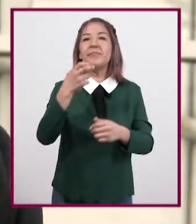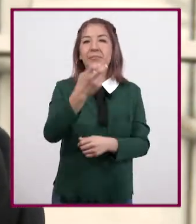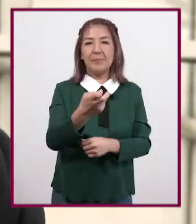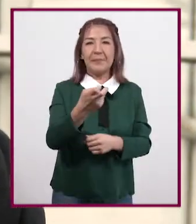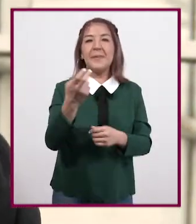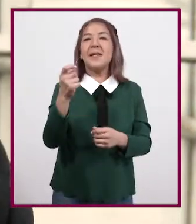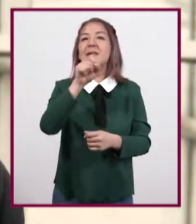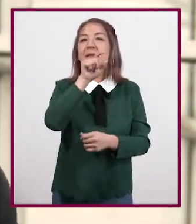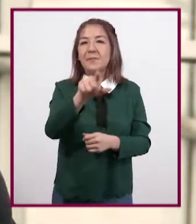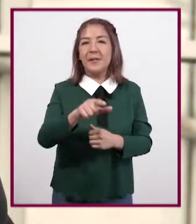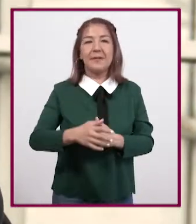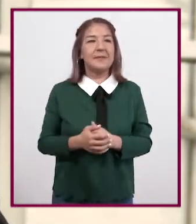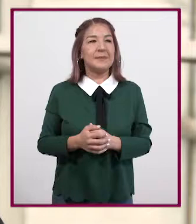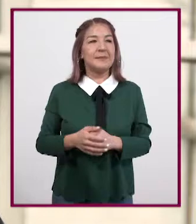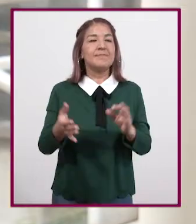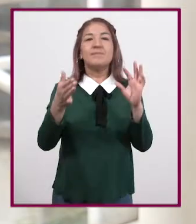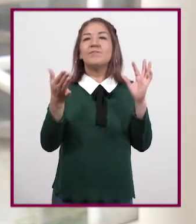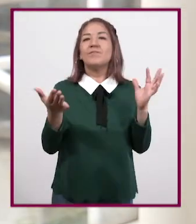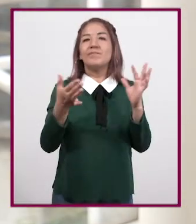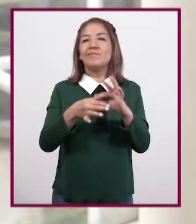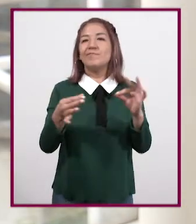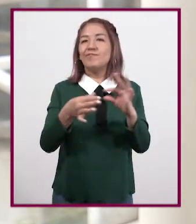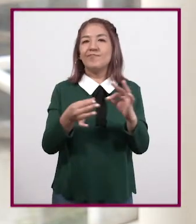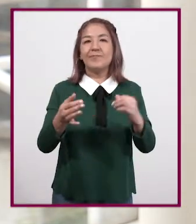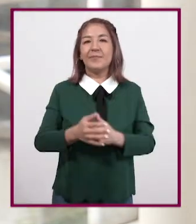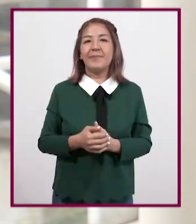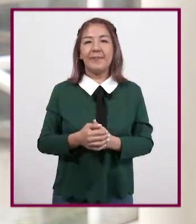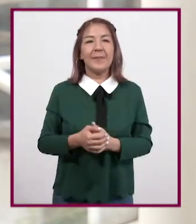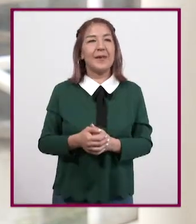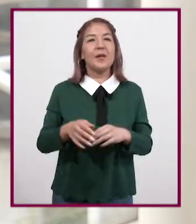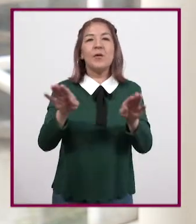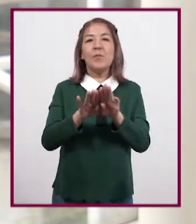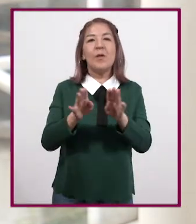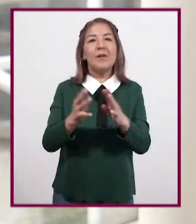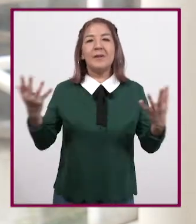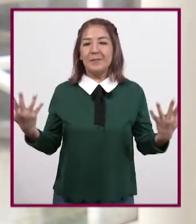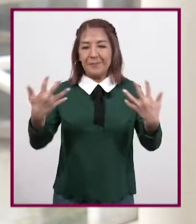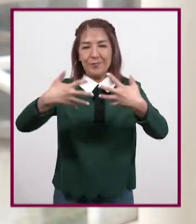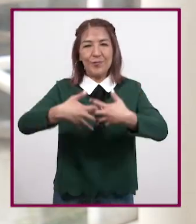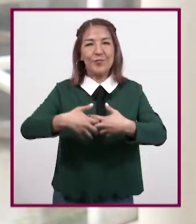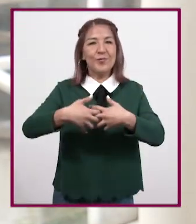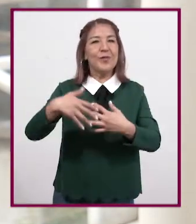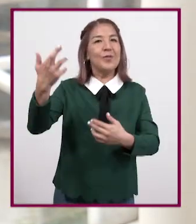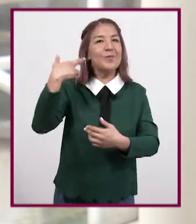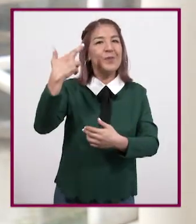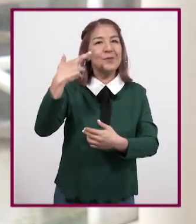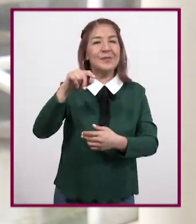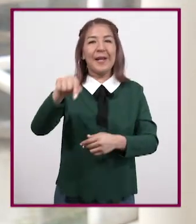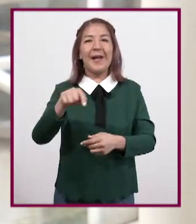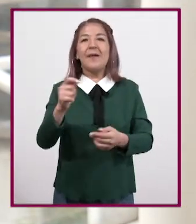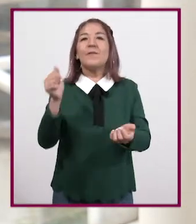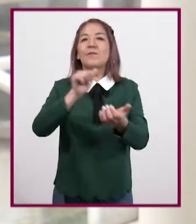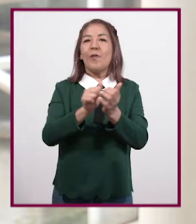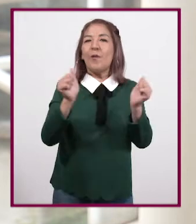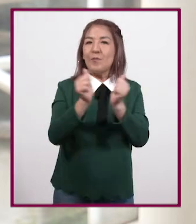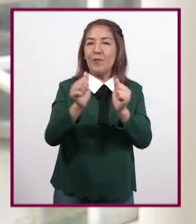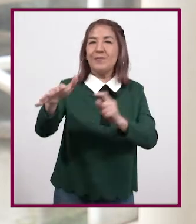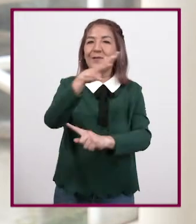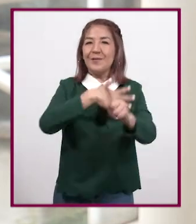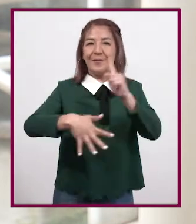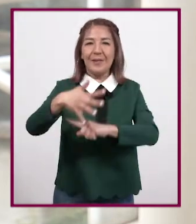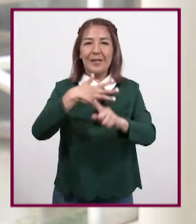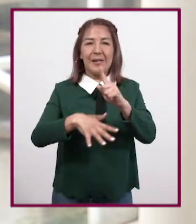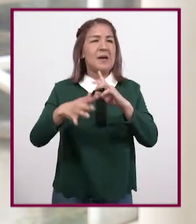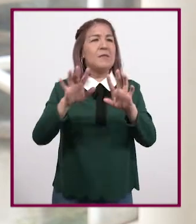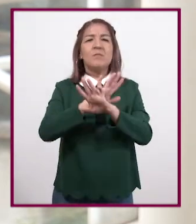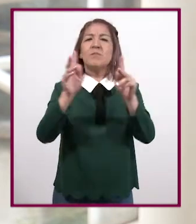que justo se va un poco entremezclando con la sonoridad que pues tenemos alrededor. A pesar